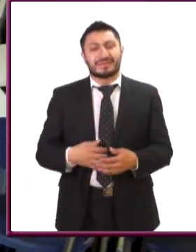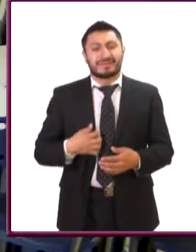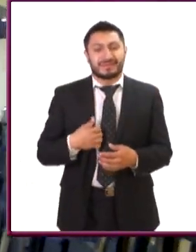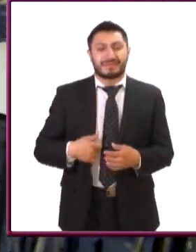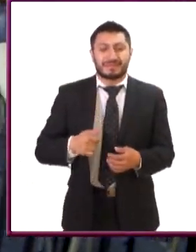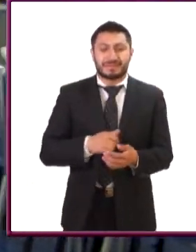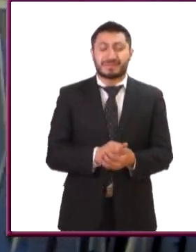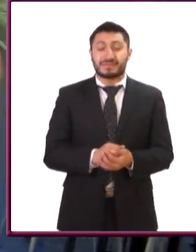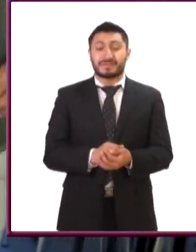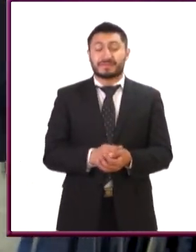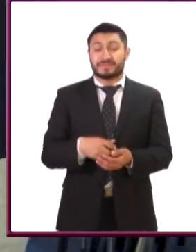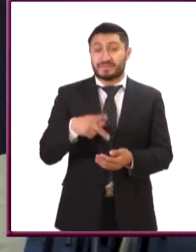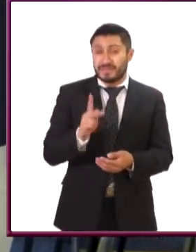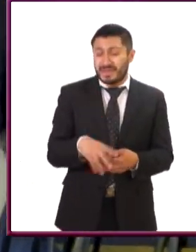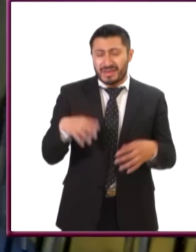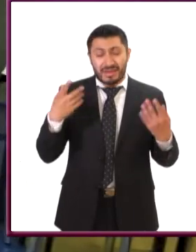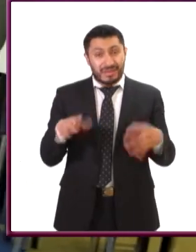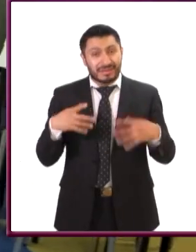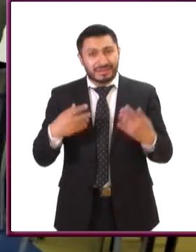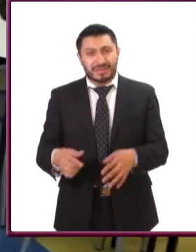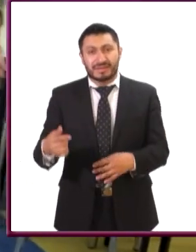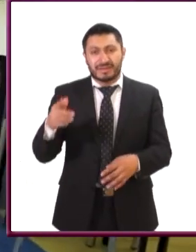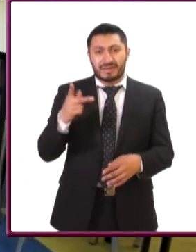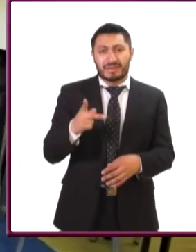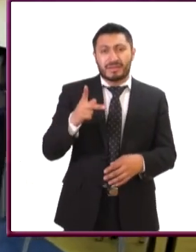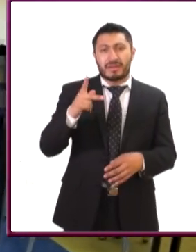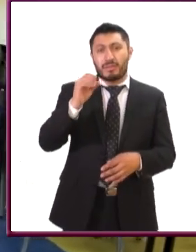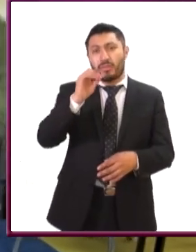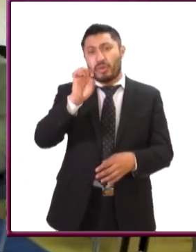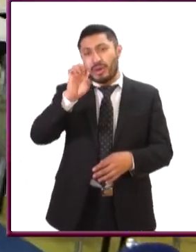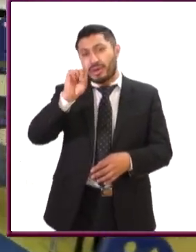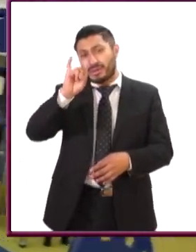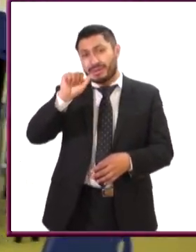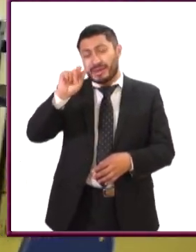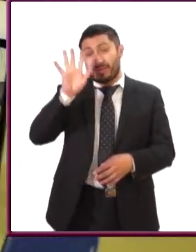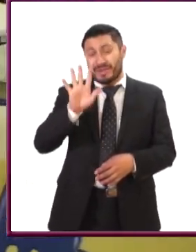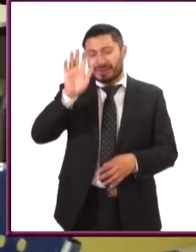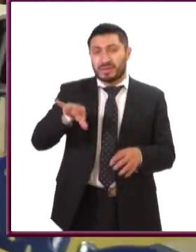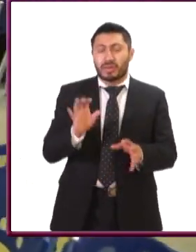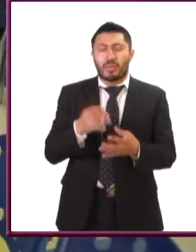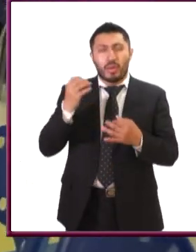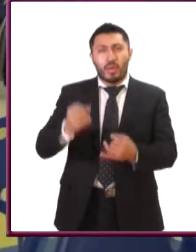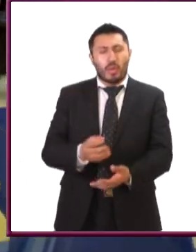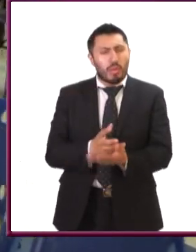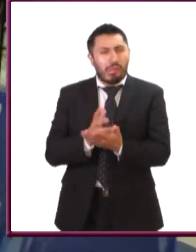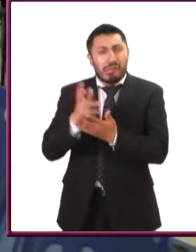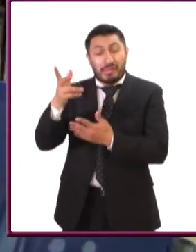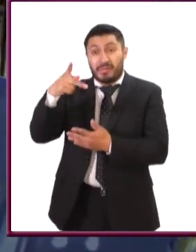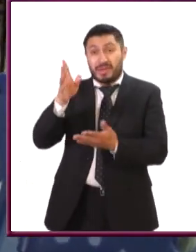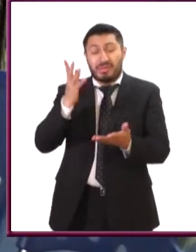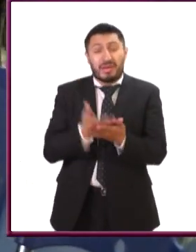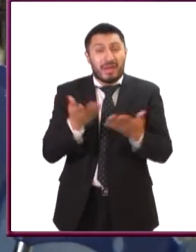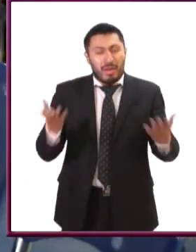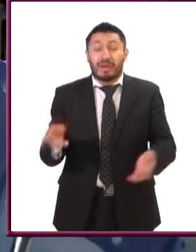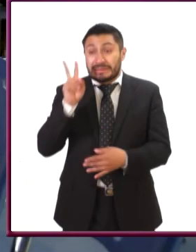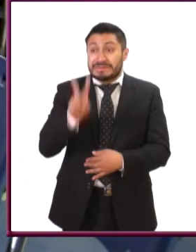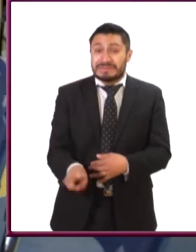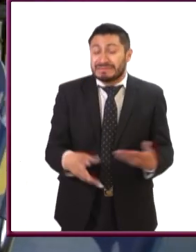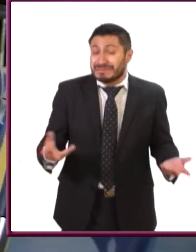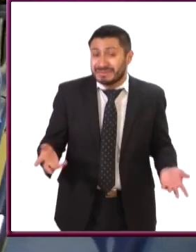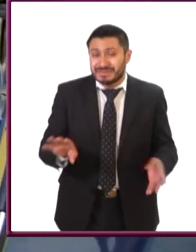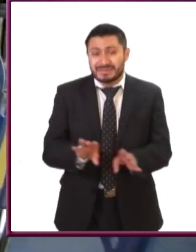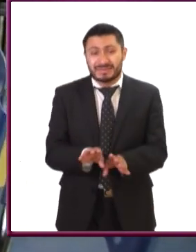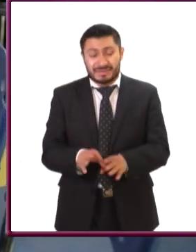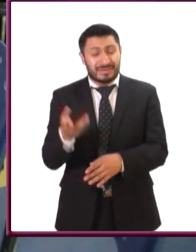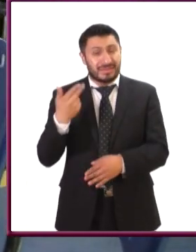qué alivio sentirme corpórea y llena de átomos. Por un instante la poesía superaba la realidad y ya me imaginaba haciendo la nada.